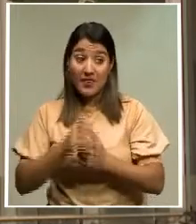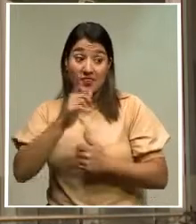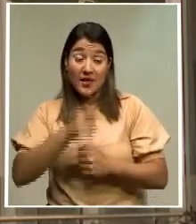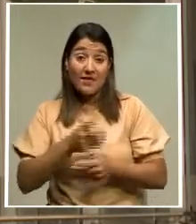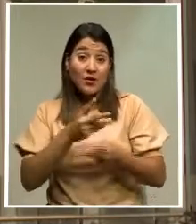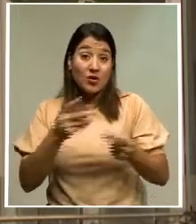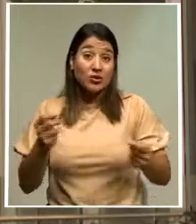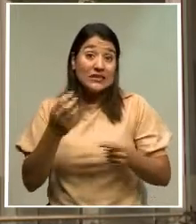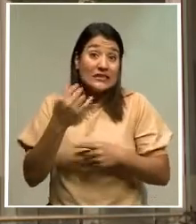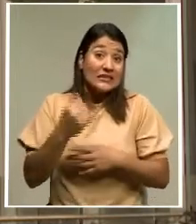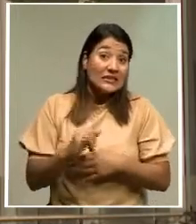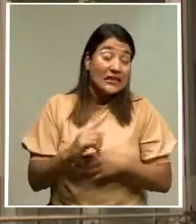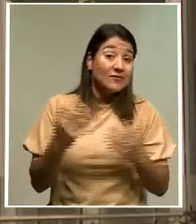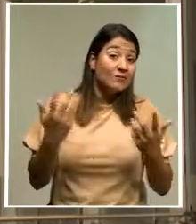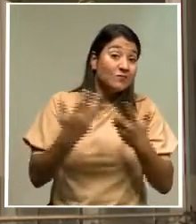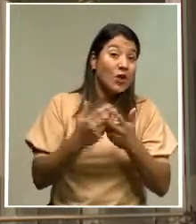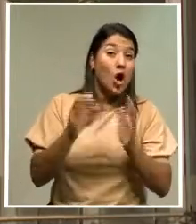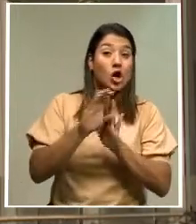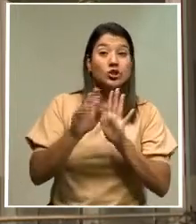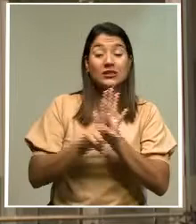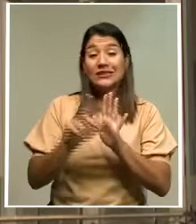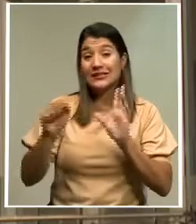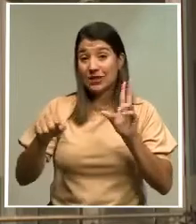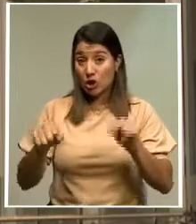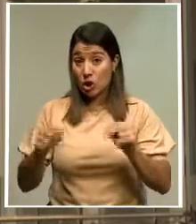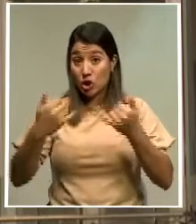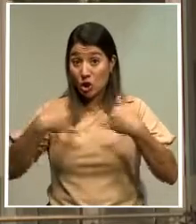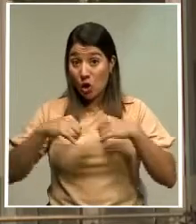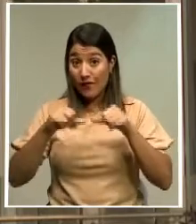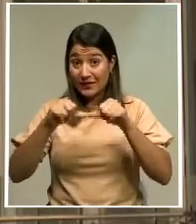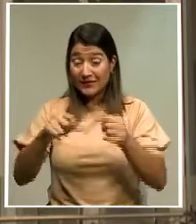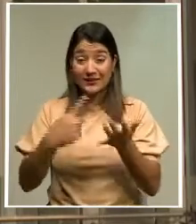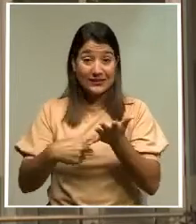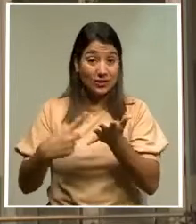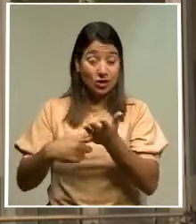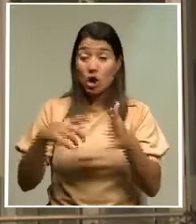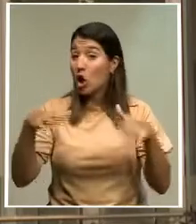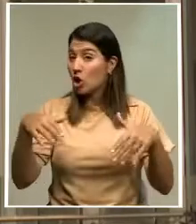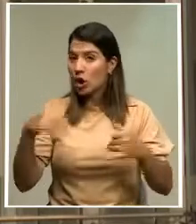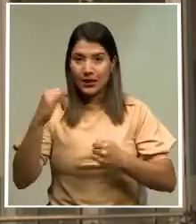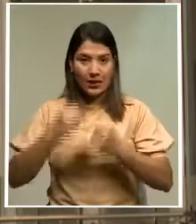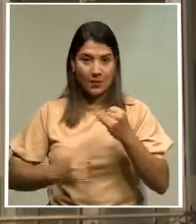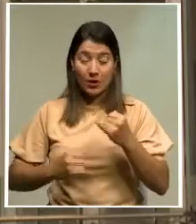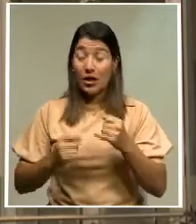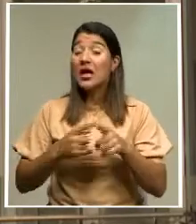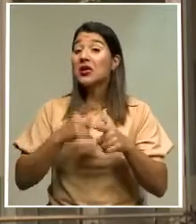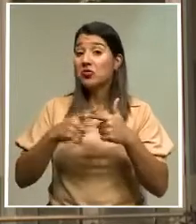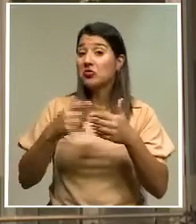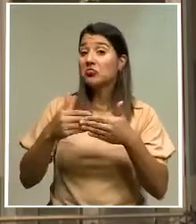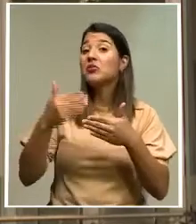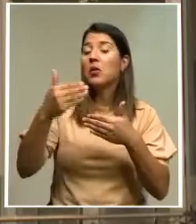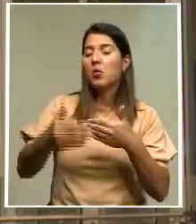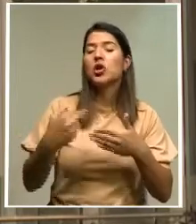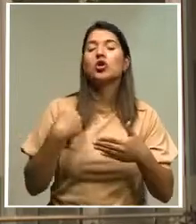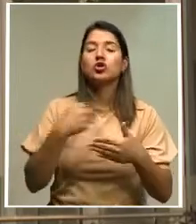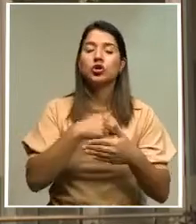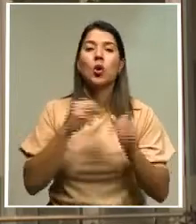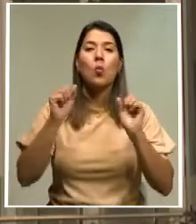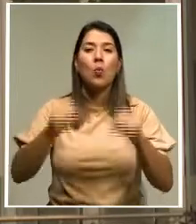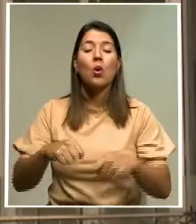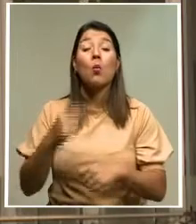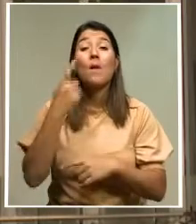también constitucional. Acá todavía esa discusión sigue, no se ha terminado y pues en los próximos días podríamos estar viendo